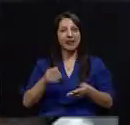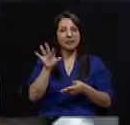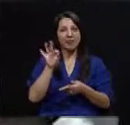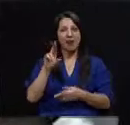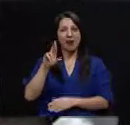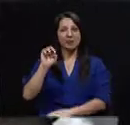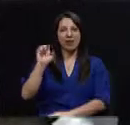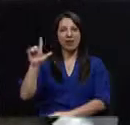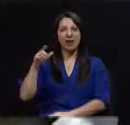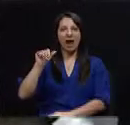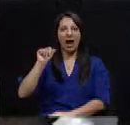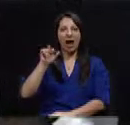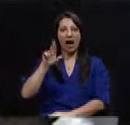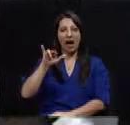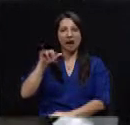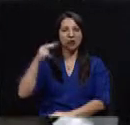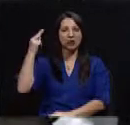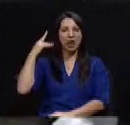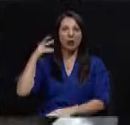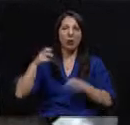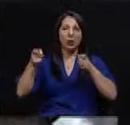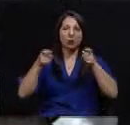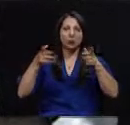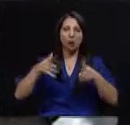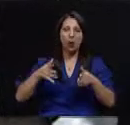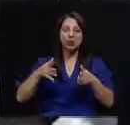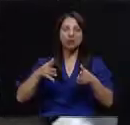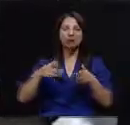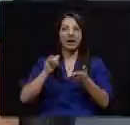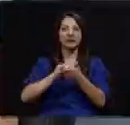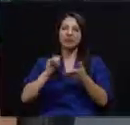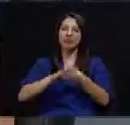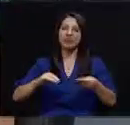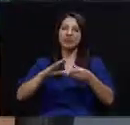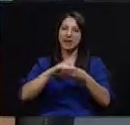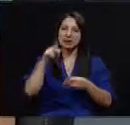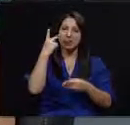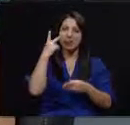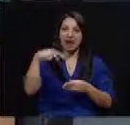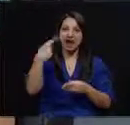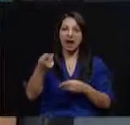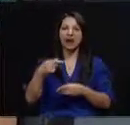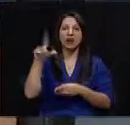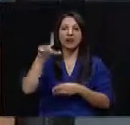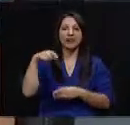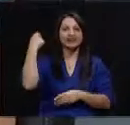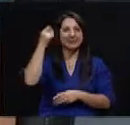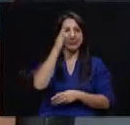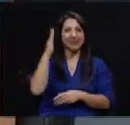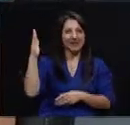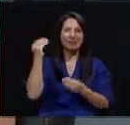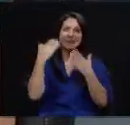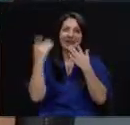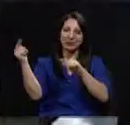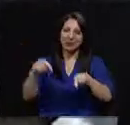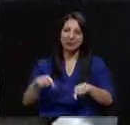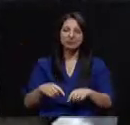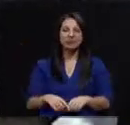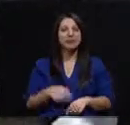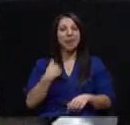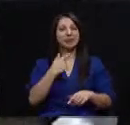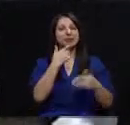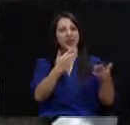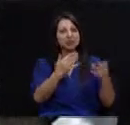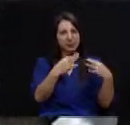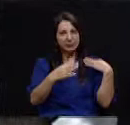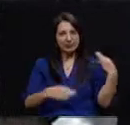Raúl Arias, historiador y además conductor de este documental que verán los televidentes de lunes de Cinemateca. Muchas gracias por estar con nosotros. Con mucho gusto, gracias a